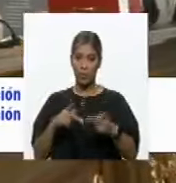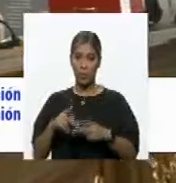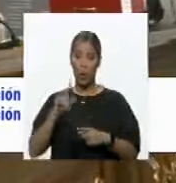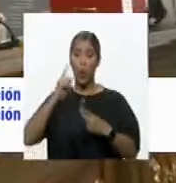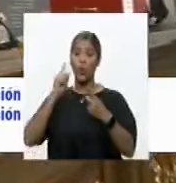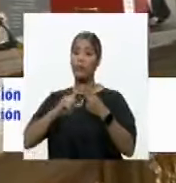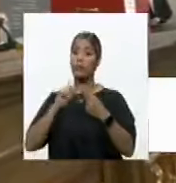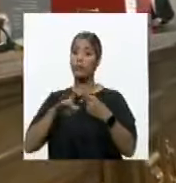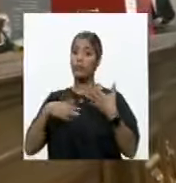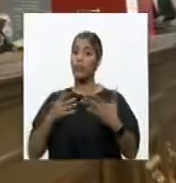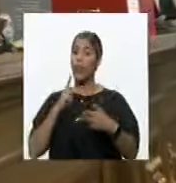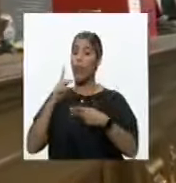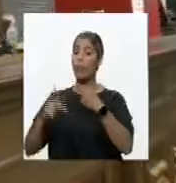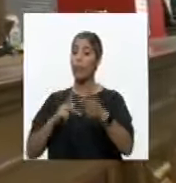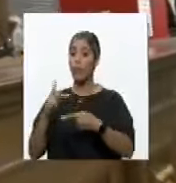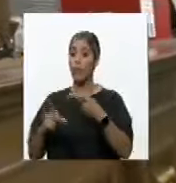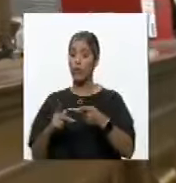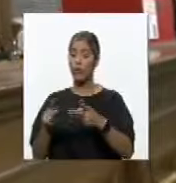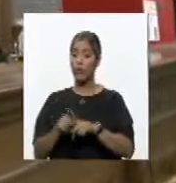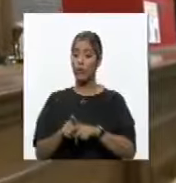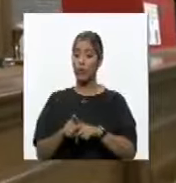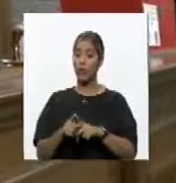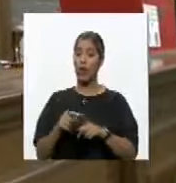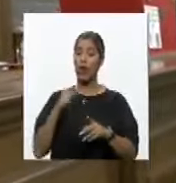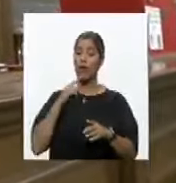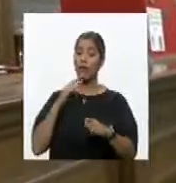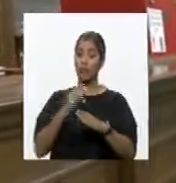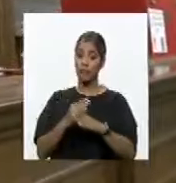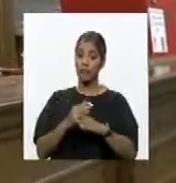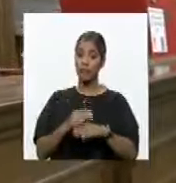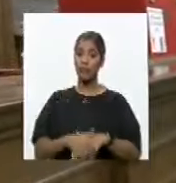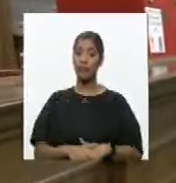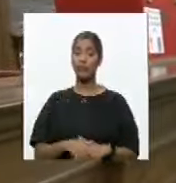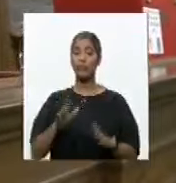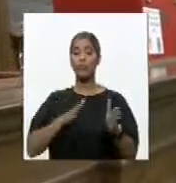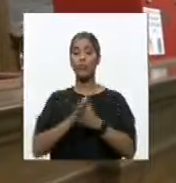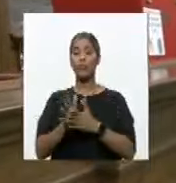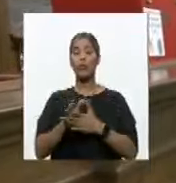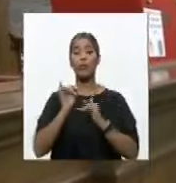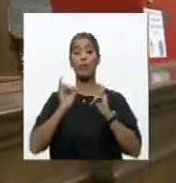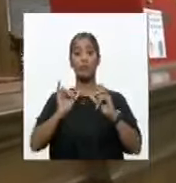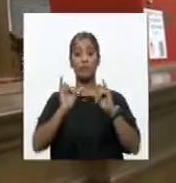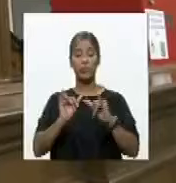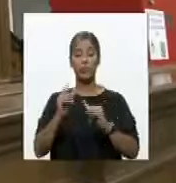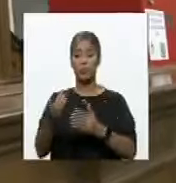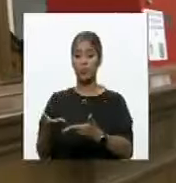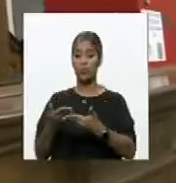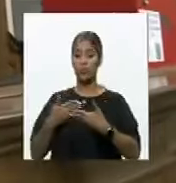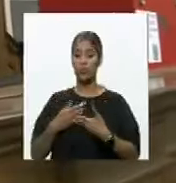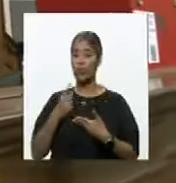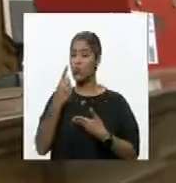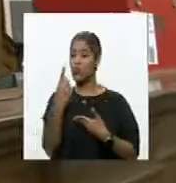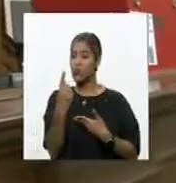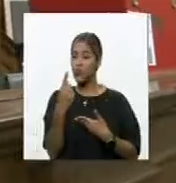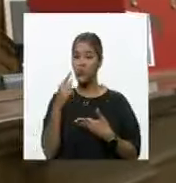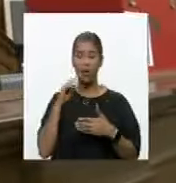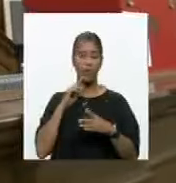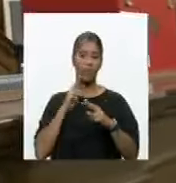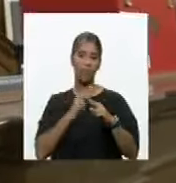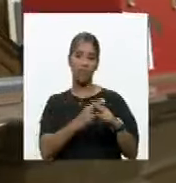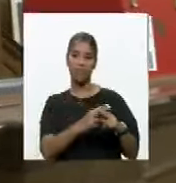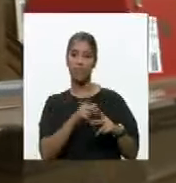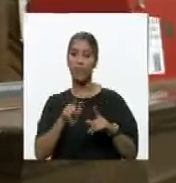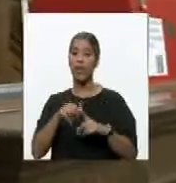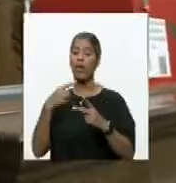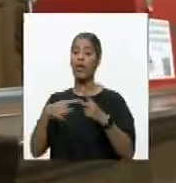Una de ellas es el proceso de la fase de impugnaciones, sobre la cual nada más recibimos una sola impugnación